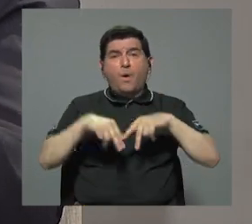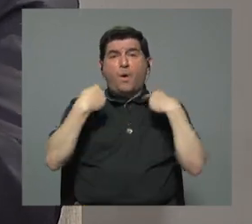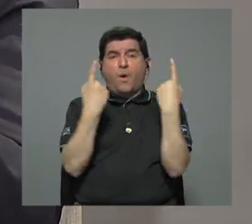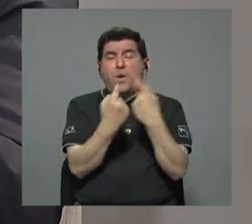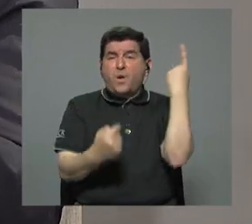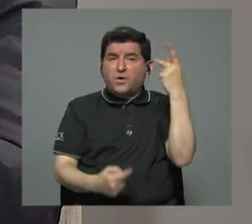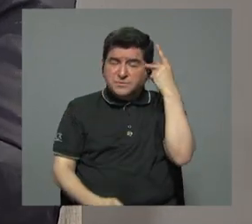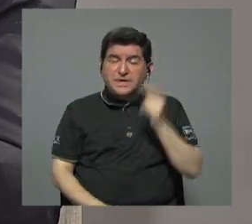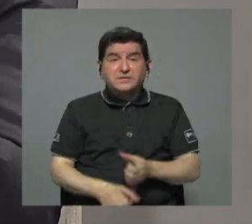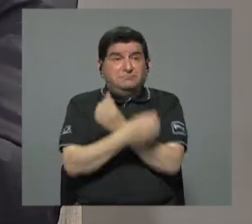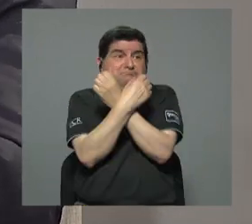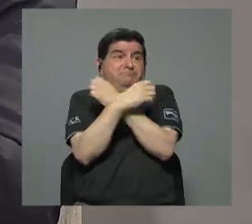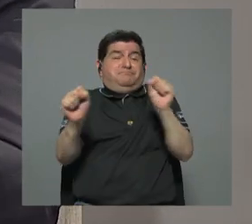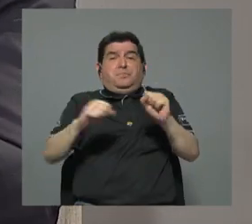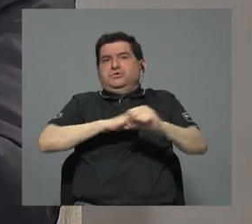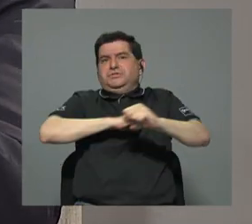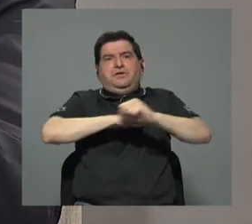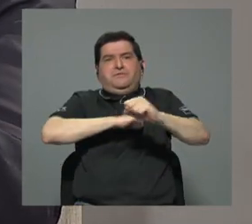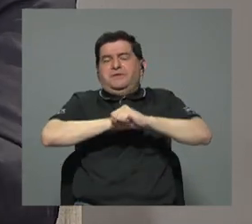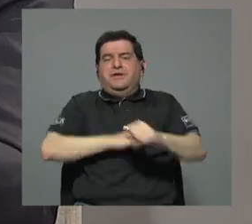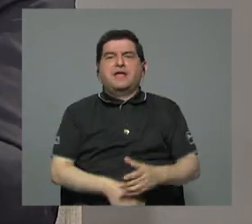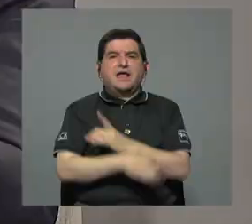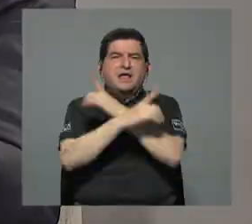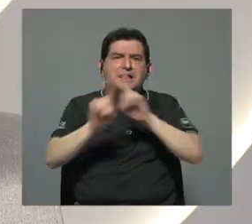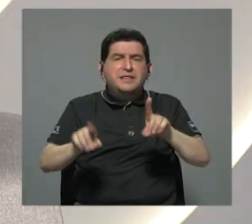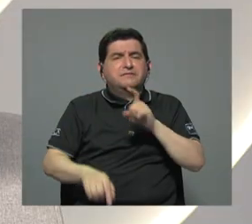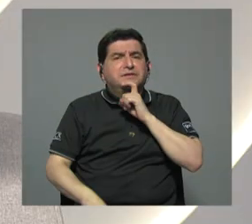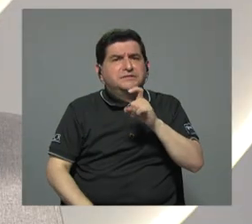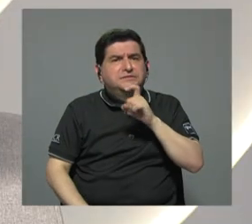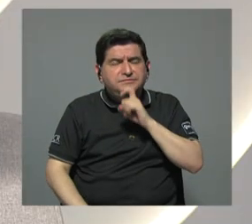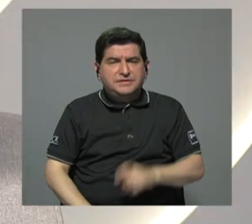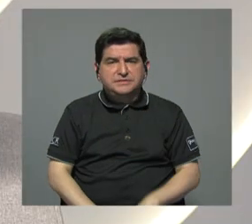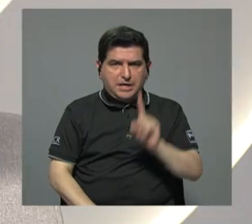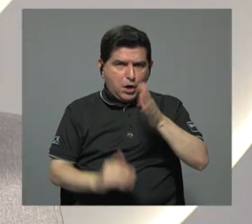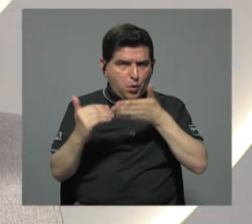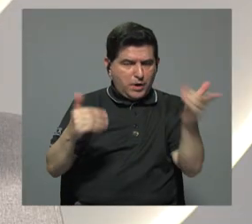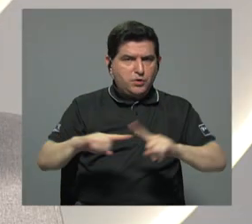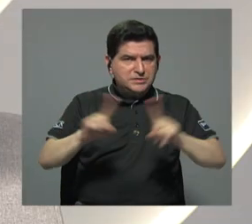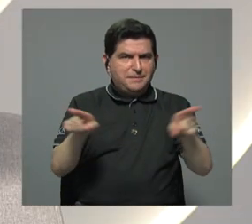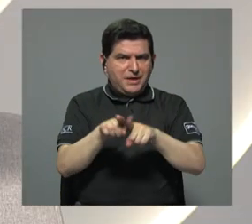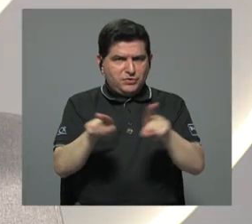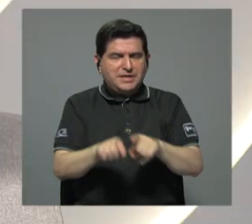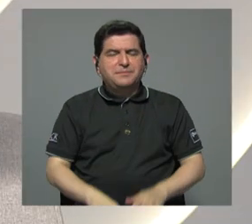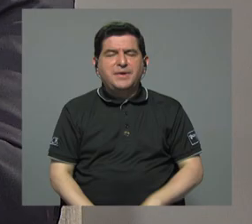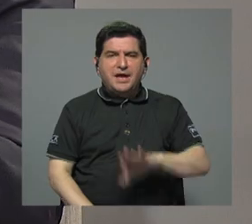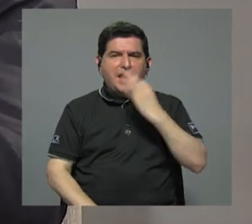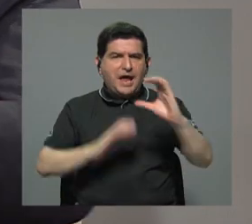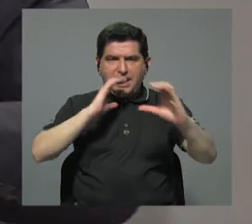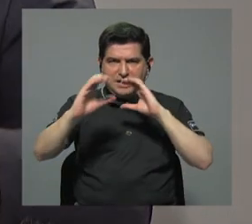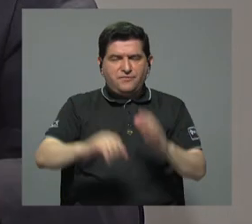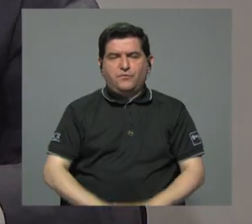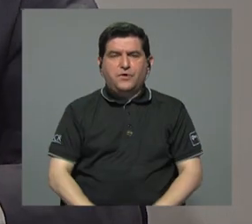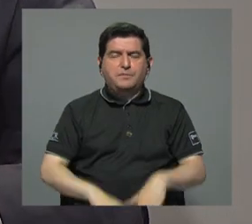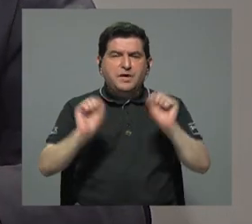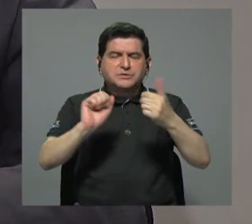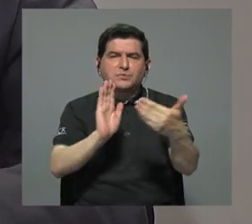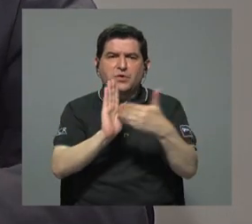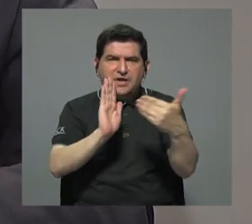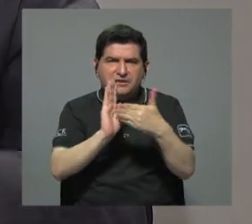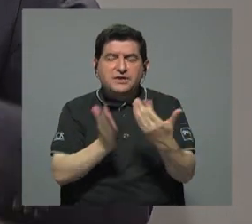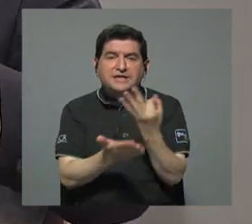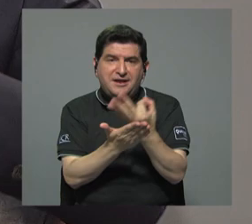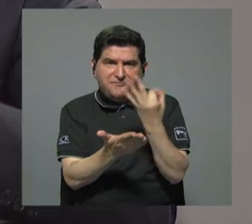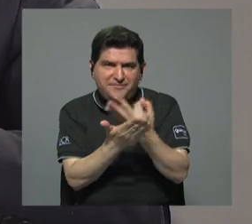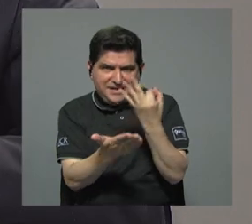políticos se les imposibilite las campañas electoral la democracia cuesta eso es una cosa pero también tener con medios de comunicación para afectar el tema la